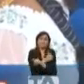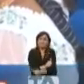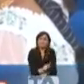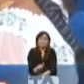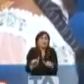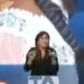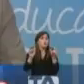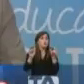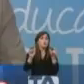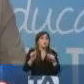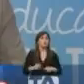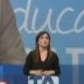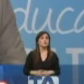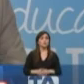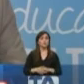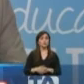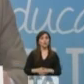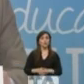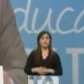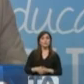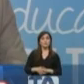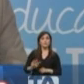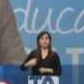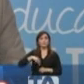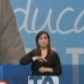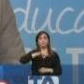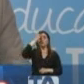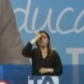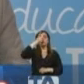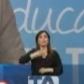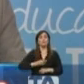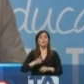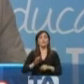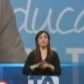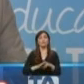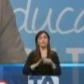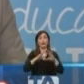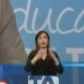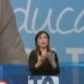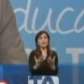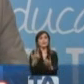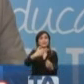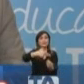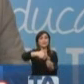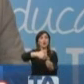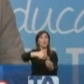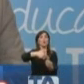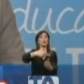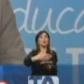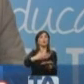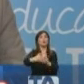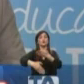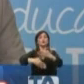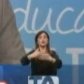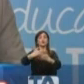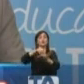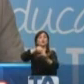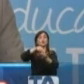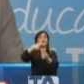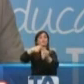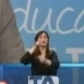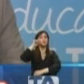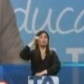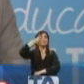sus condiciones. Hemos tomado la decisión de suspender las clases también en toda la ciudad el día de